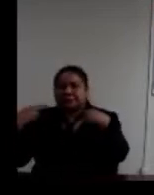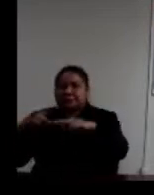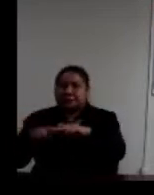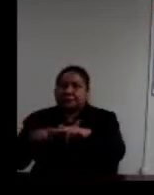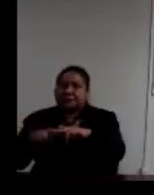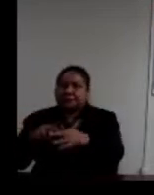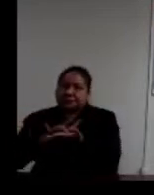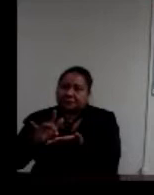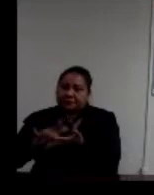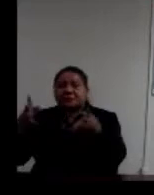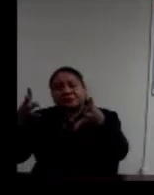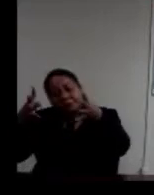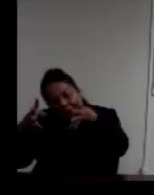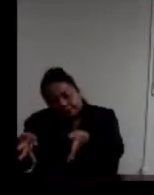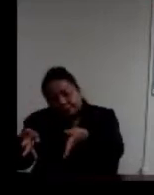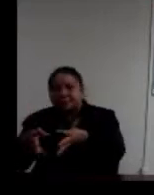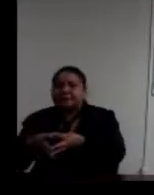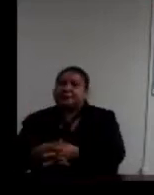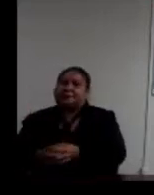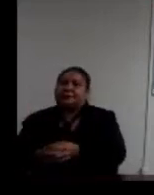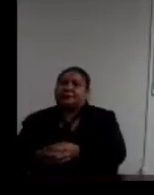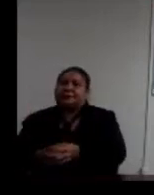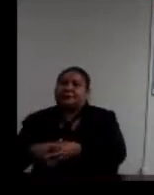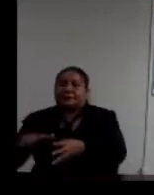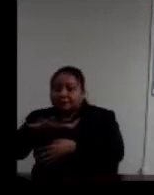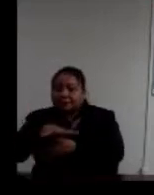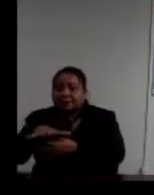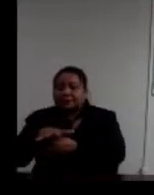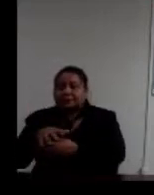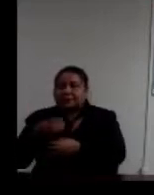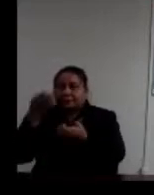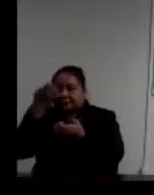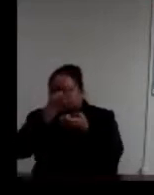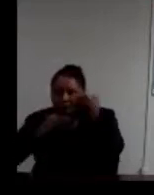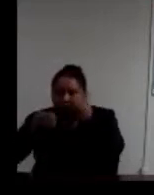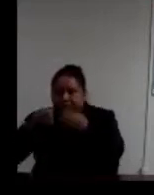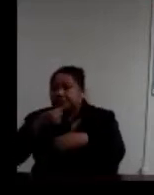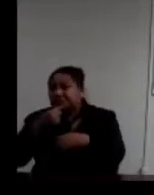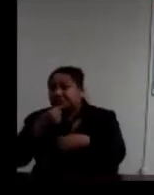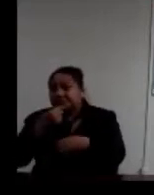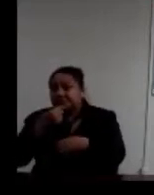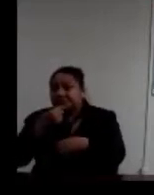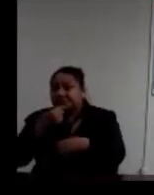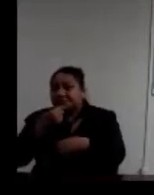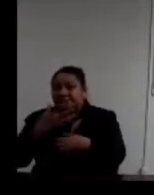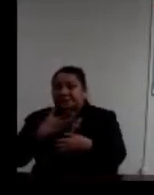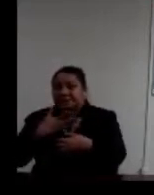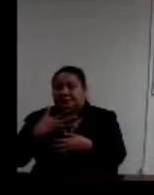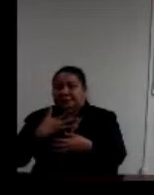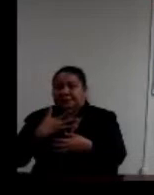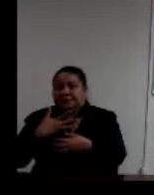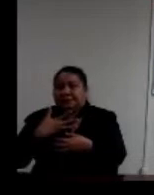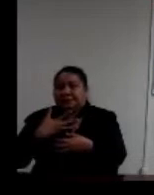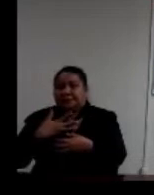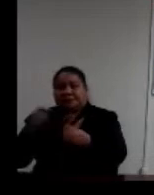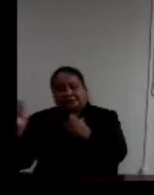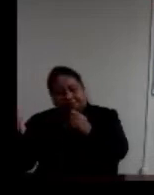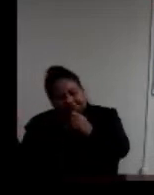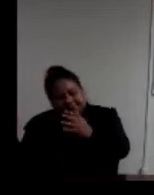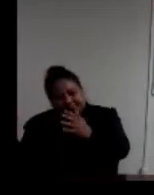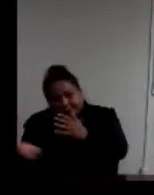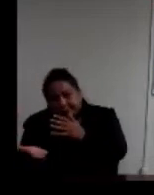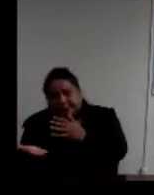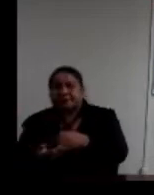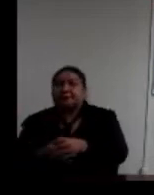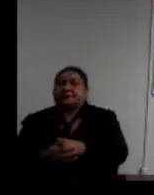de apoyo en la tarde me regañó, básicamente me tienen devaluado, básicamente me tienen baja presión, me suenan a cada rato. Entonces el